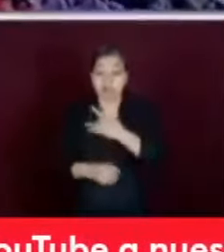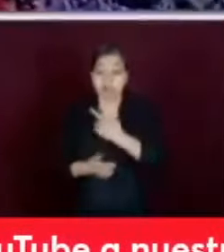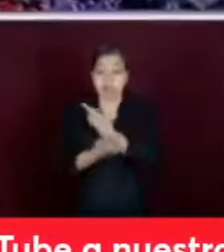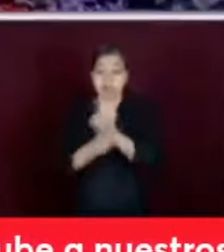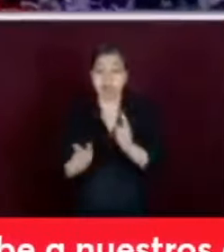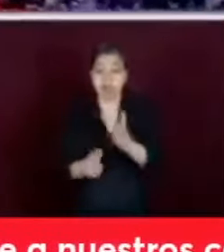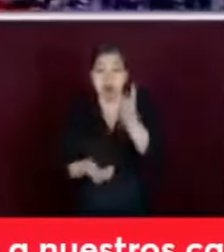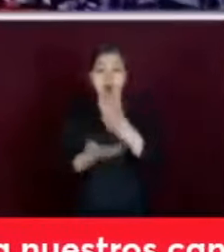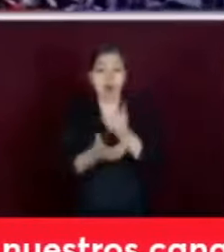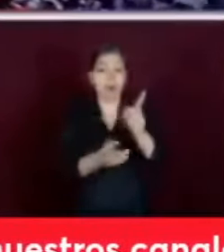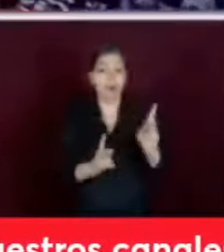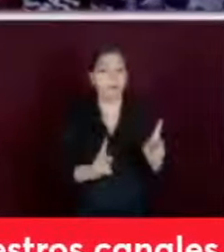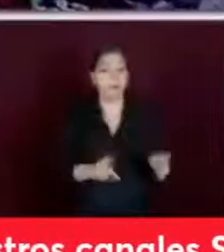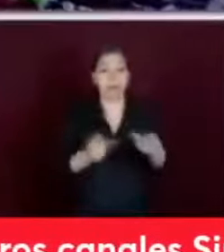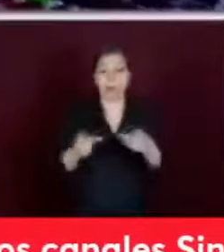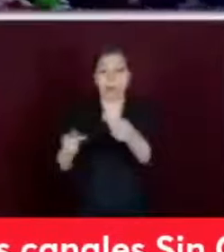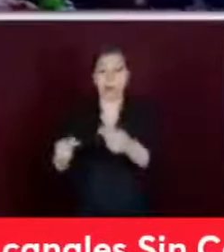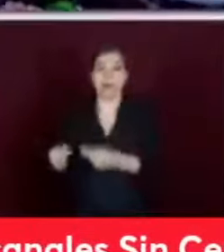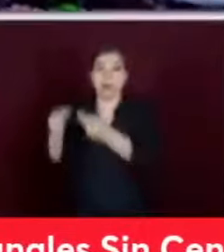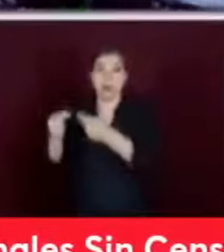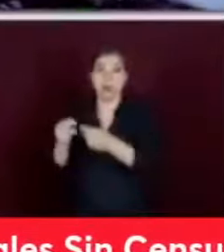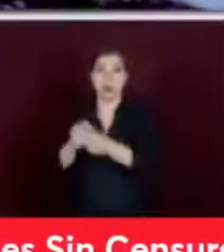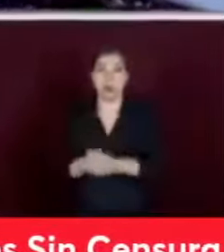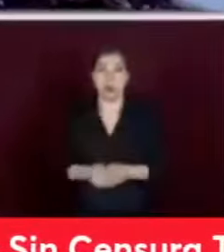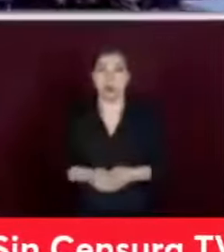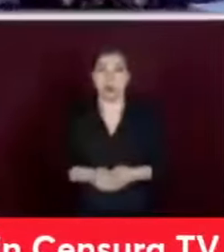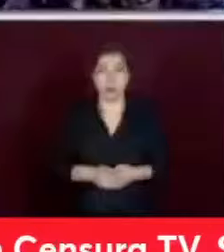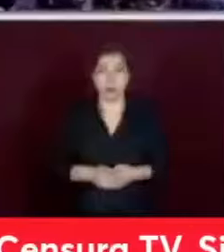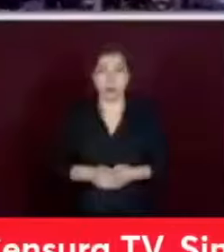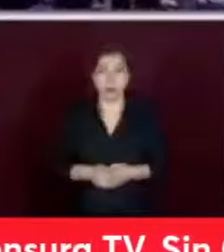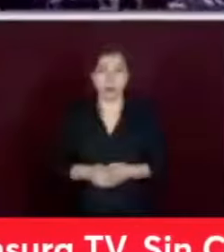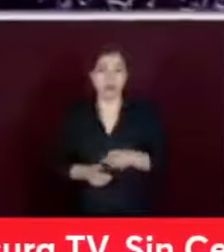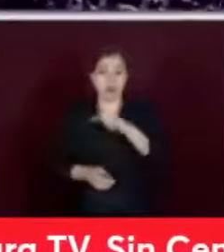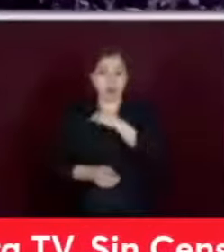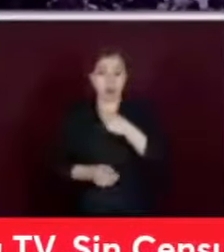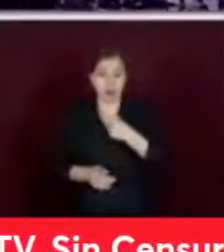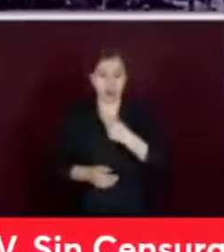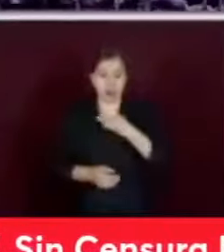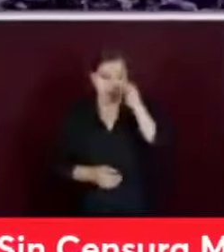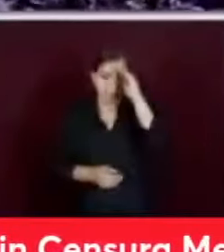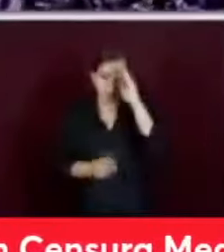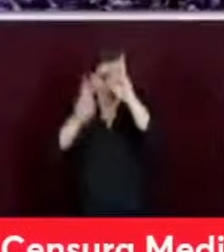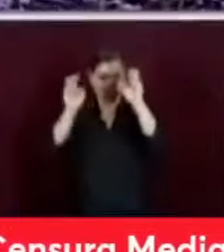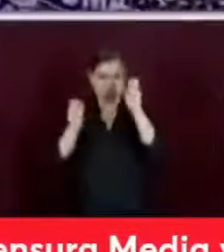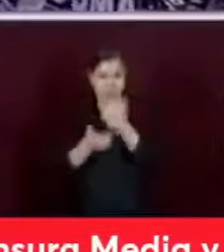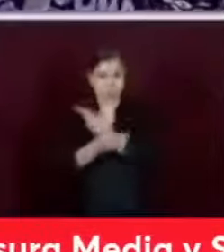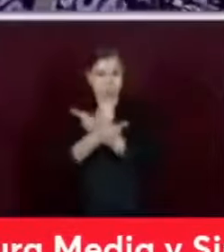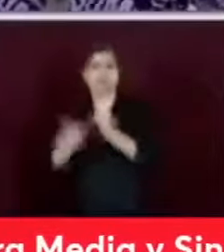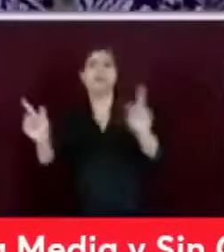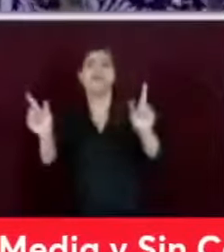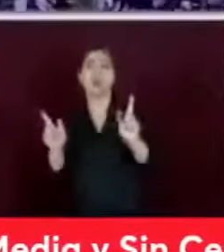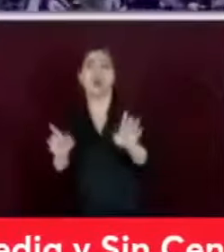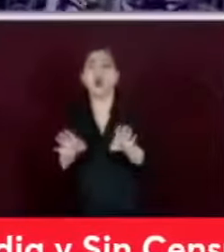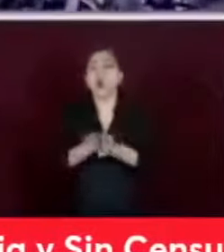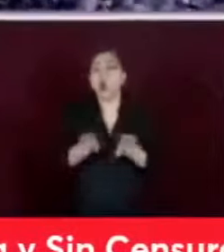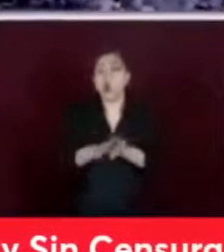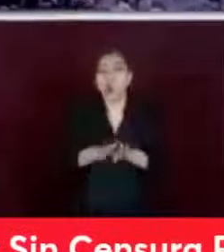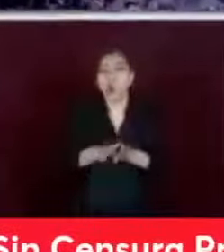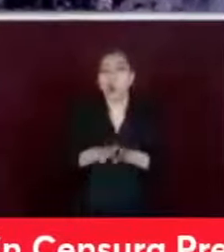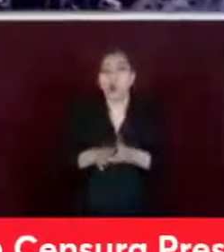el mercado. ¿Cómo se puede hablar de libertad si los salarios son de